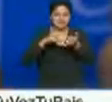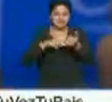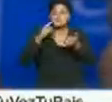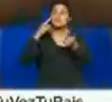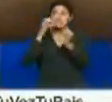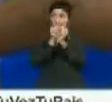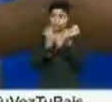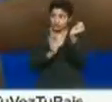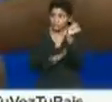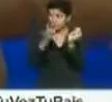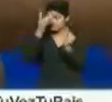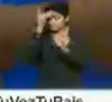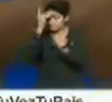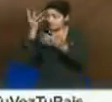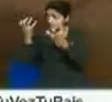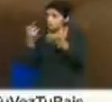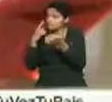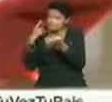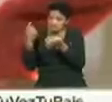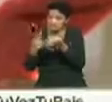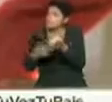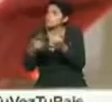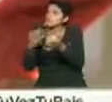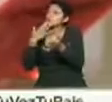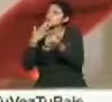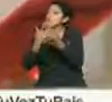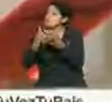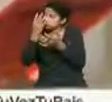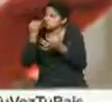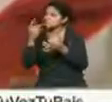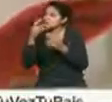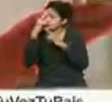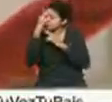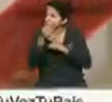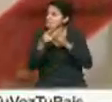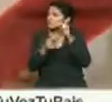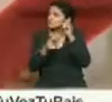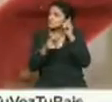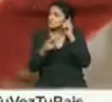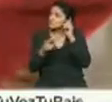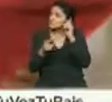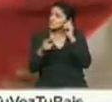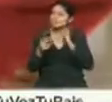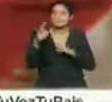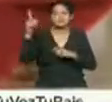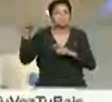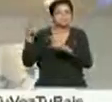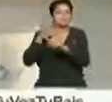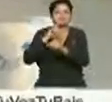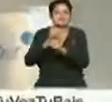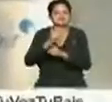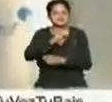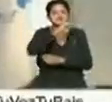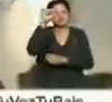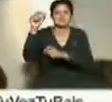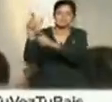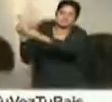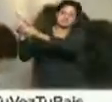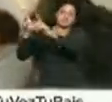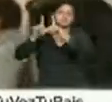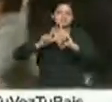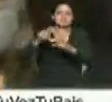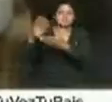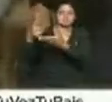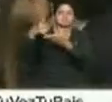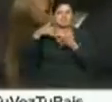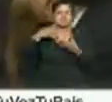el propósito de sensibilizar a los colaboradores sobre la problemática de la violencia de género. Esta certificación se encuentra avalada por la